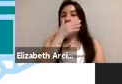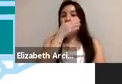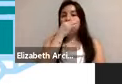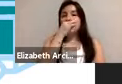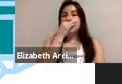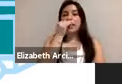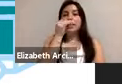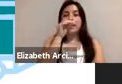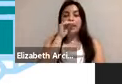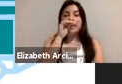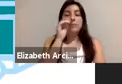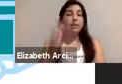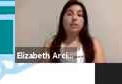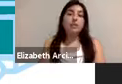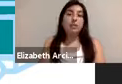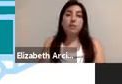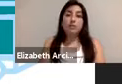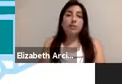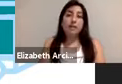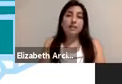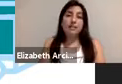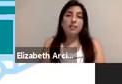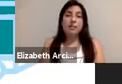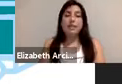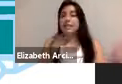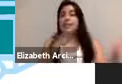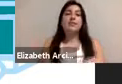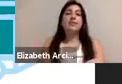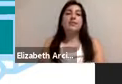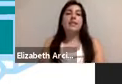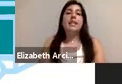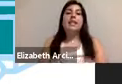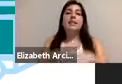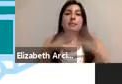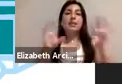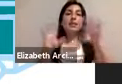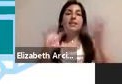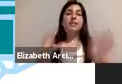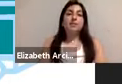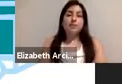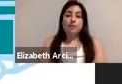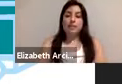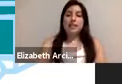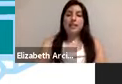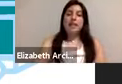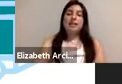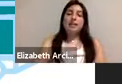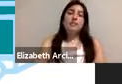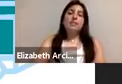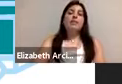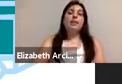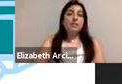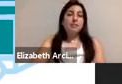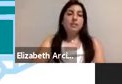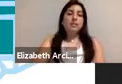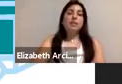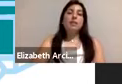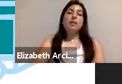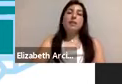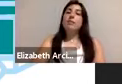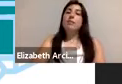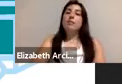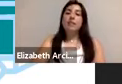arriba, abajo, izquierda o derecha, pero nuestro ojo no solamente se mueve en esas direcciones, también tiene torsiones. Y es por eso que los invito